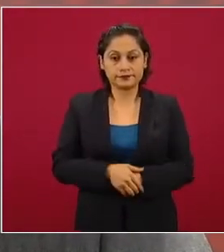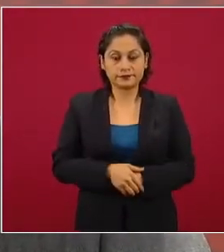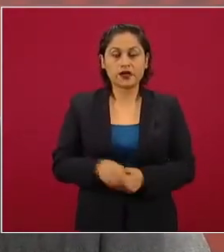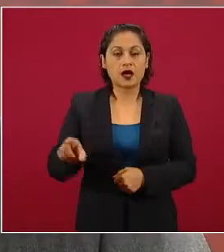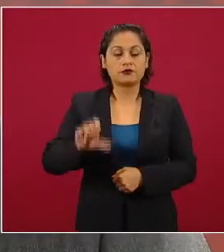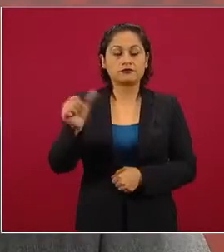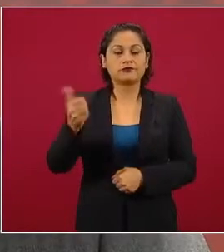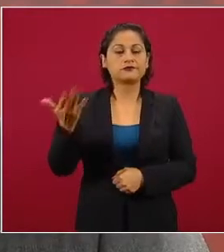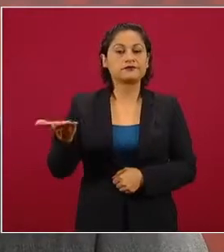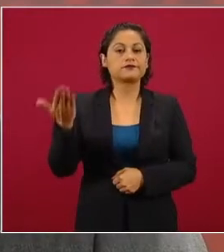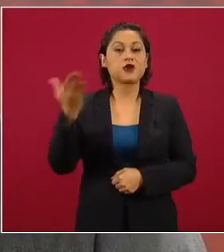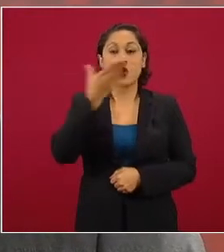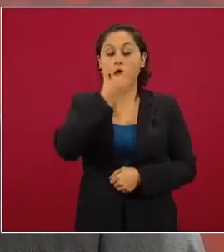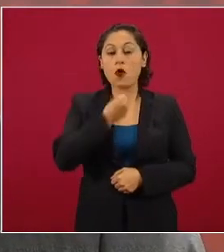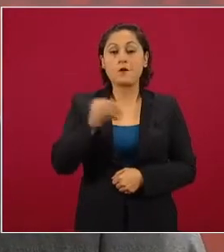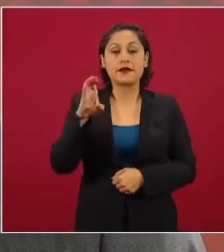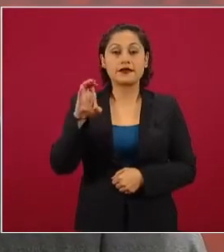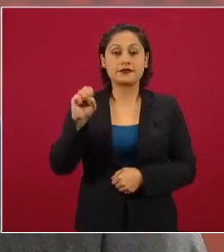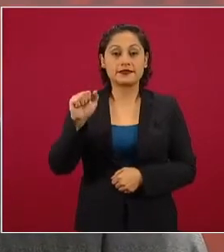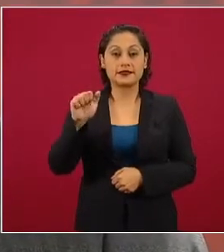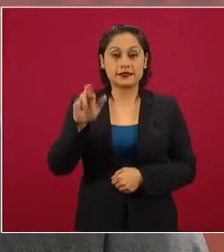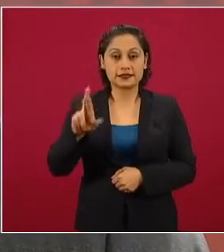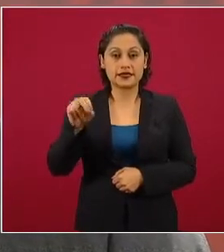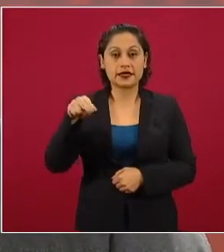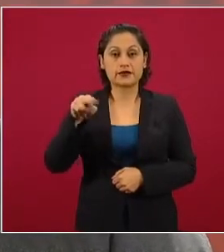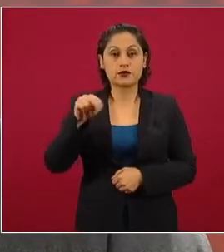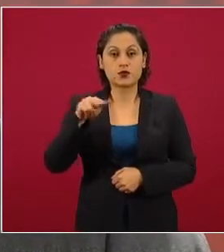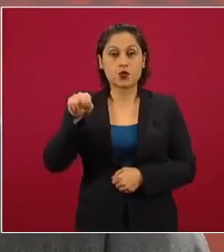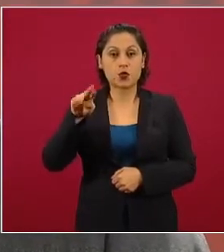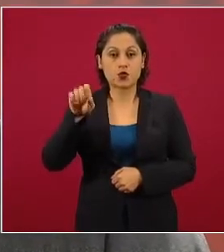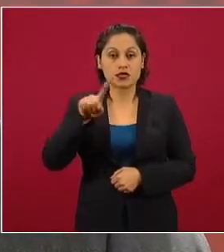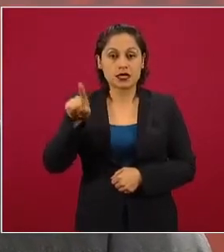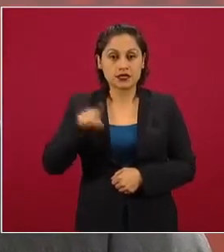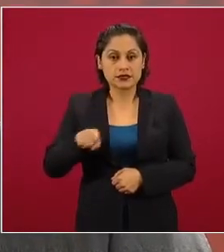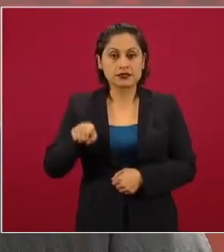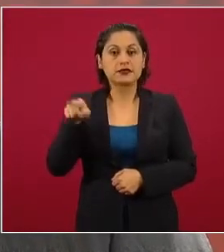Núñez, también fundador